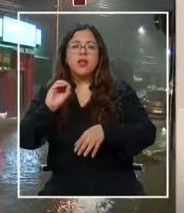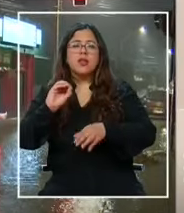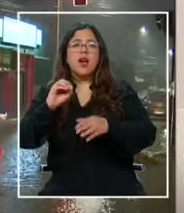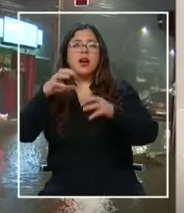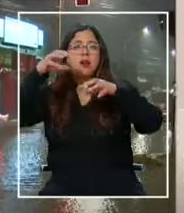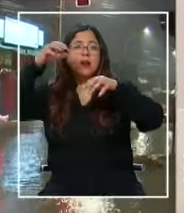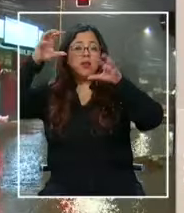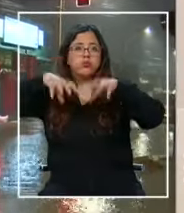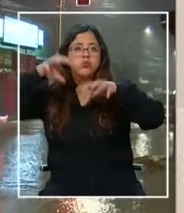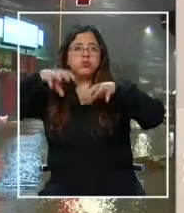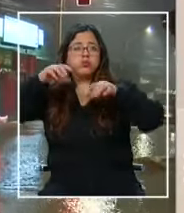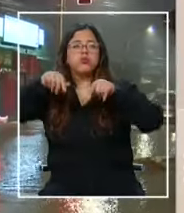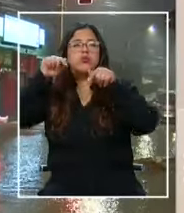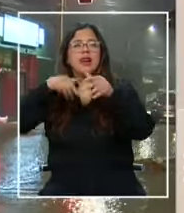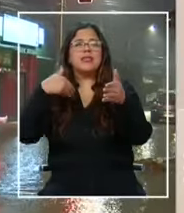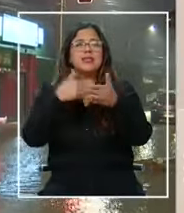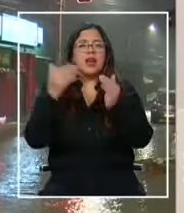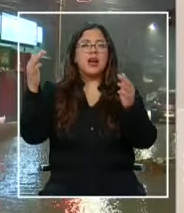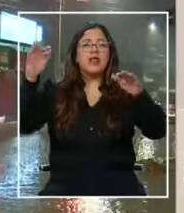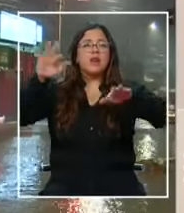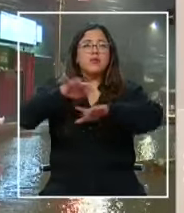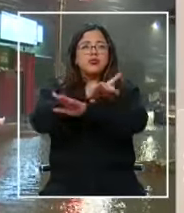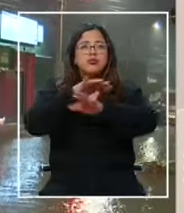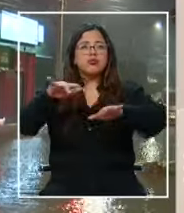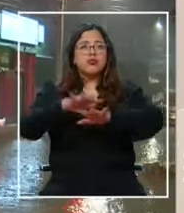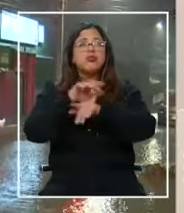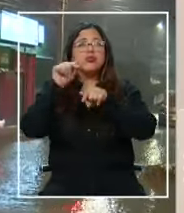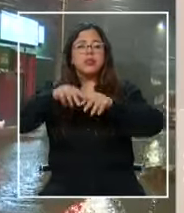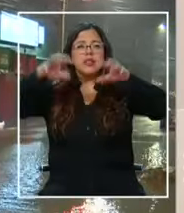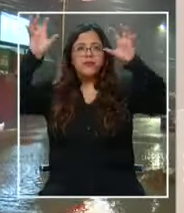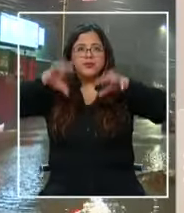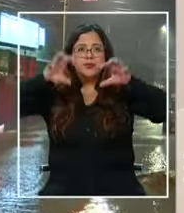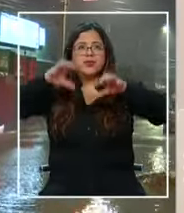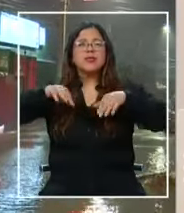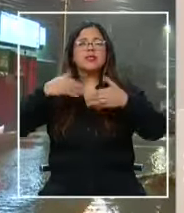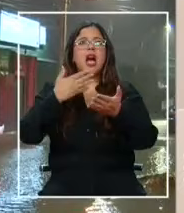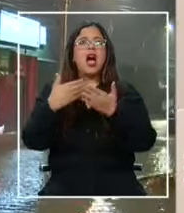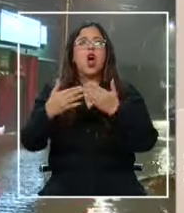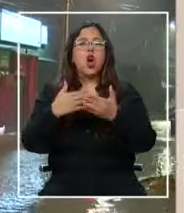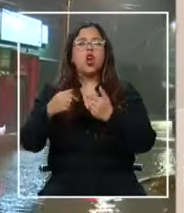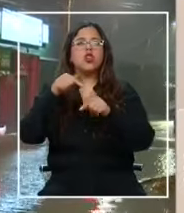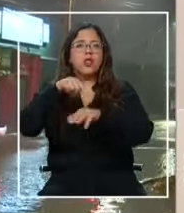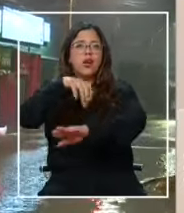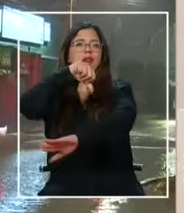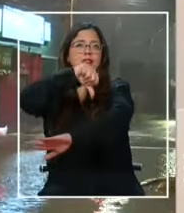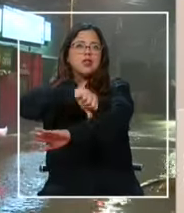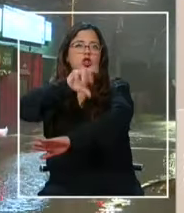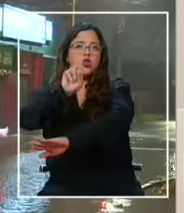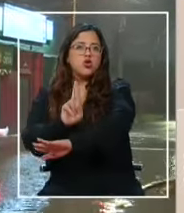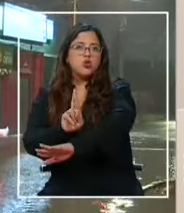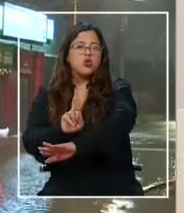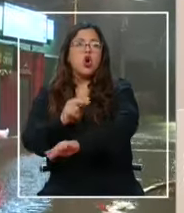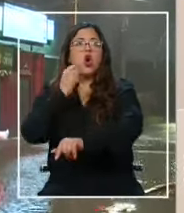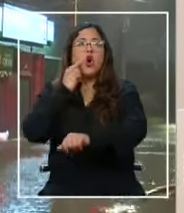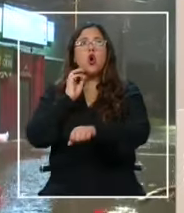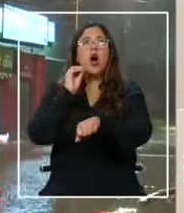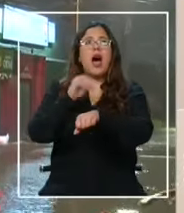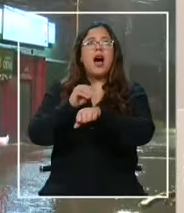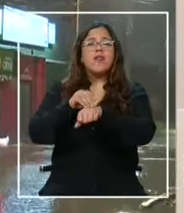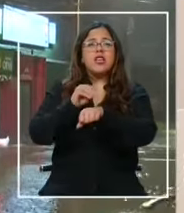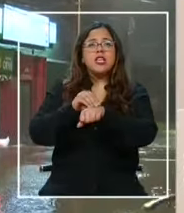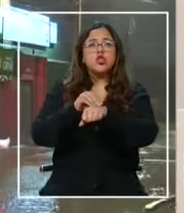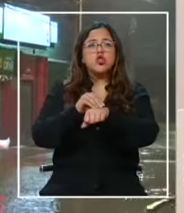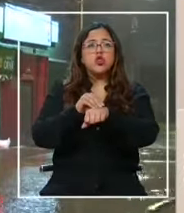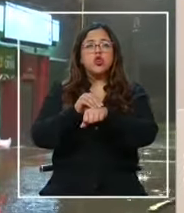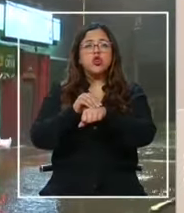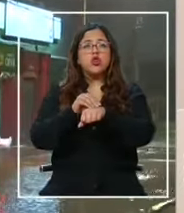Estas son las primeras cifras que entrega este potente sistema que está afectando a esta zona de nuestro país. Y a esta hora hay alerta roja en Arauco.